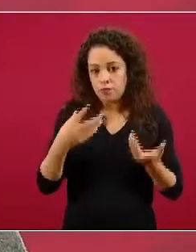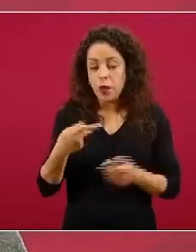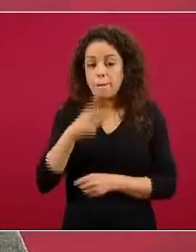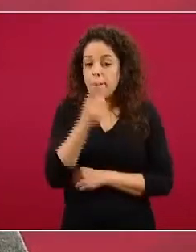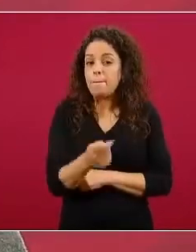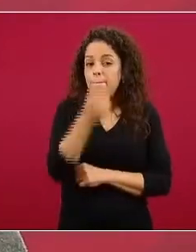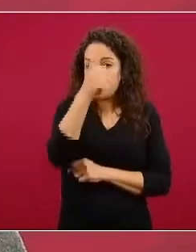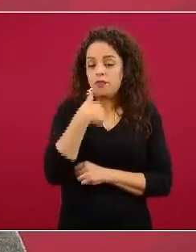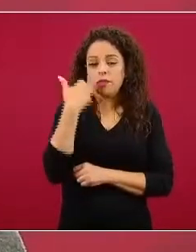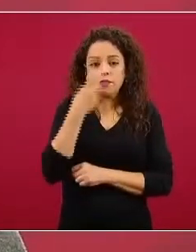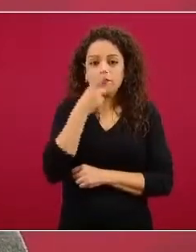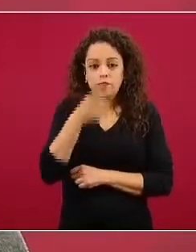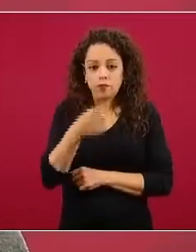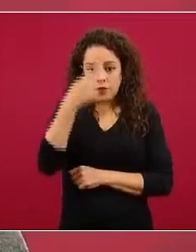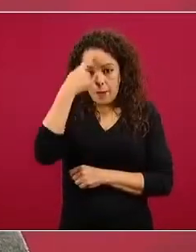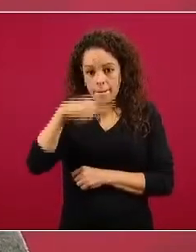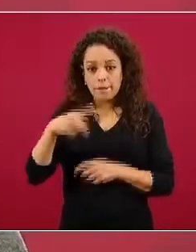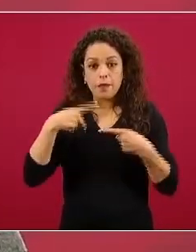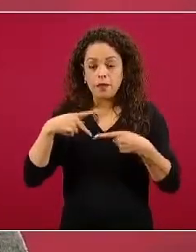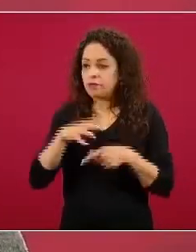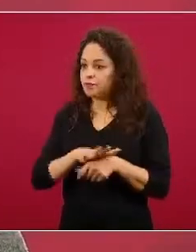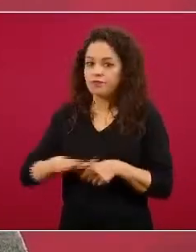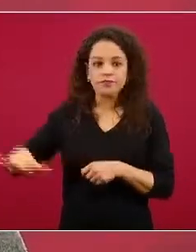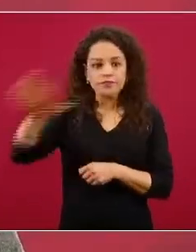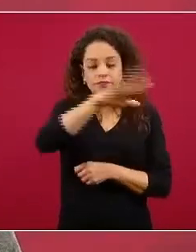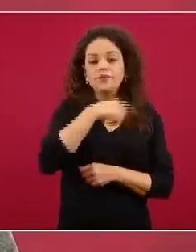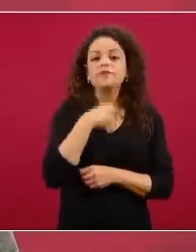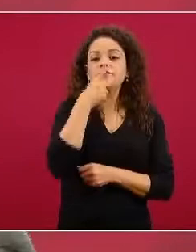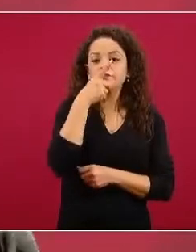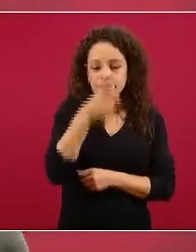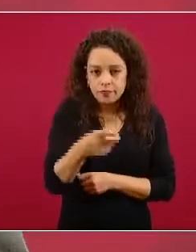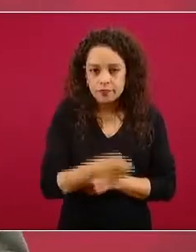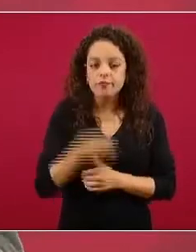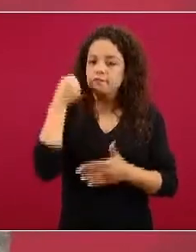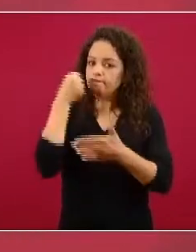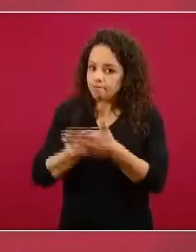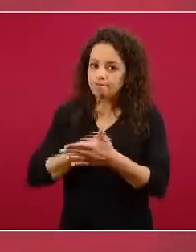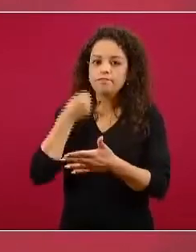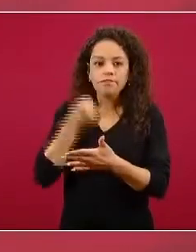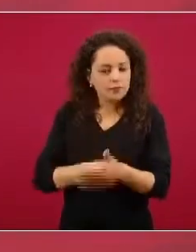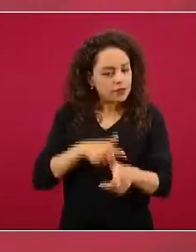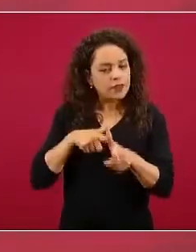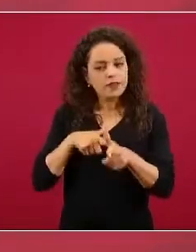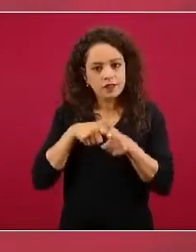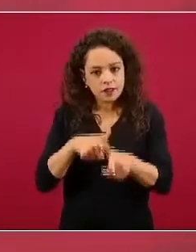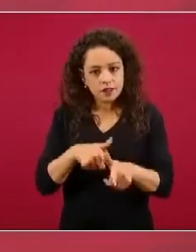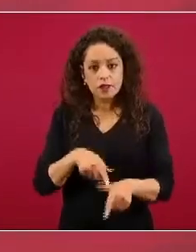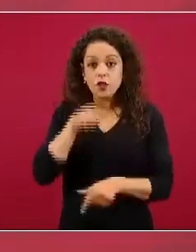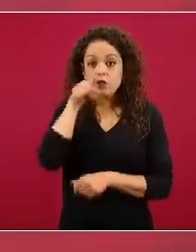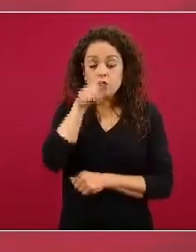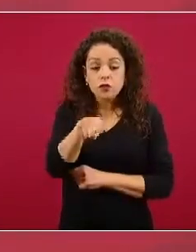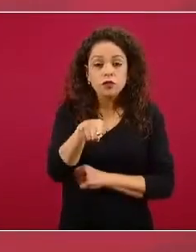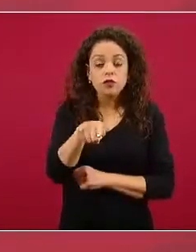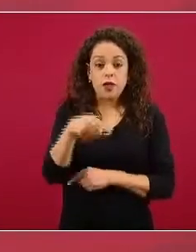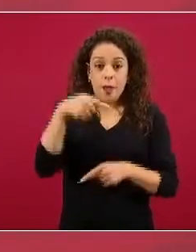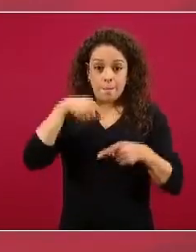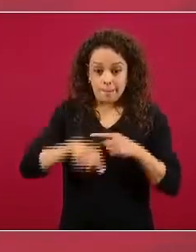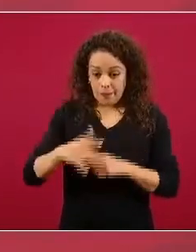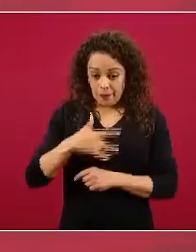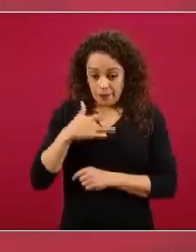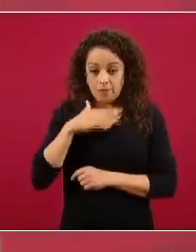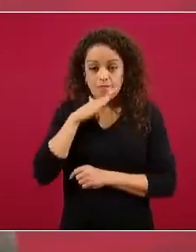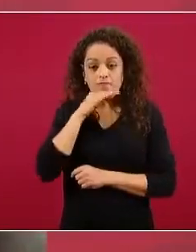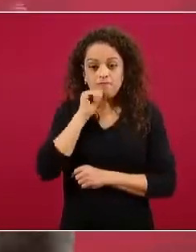este elemento no quede suelto, insistimos en lo que hemos comentado, el tiempo que usted tarde desde que iniciaron sus